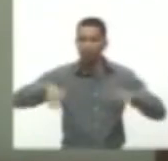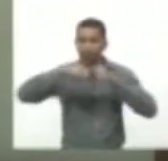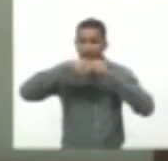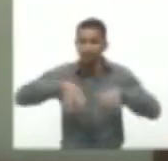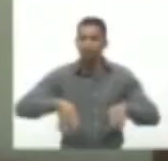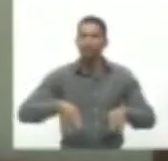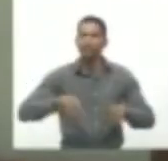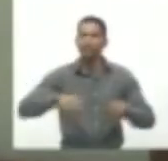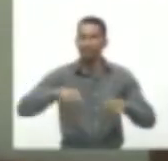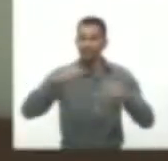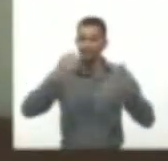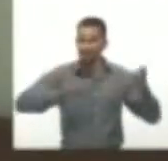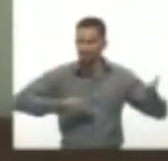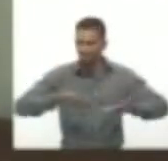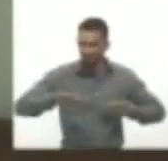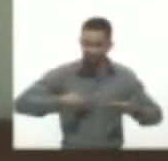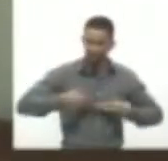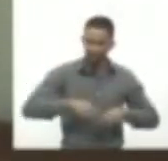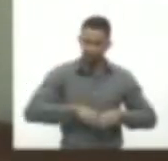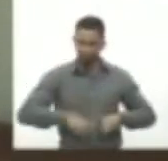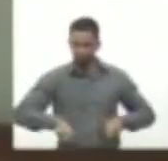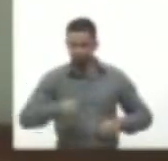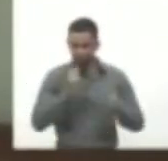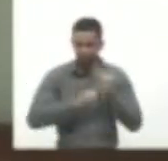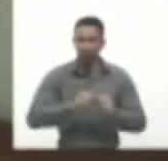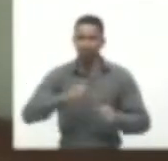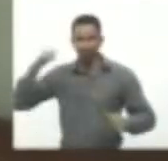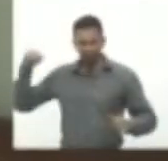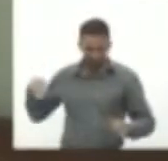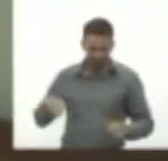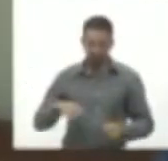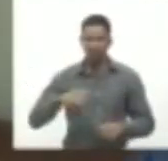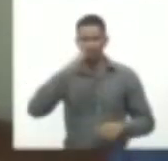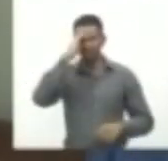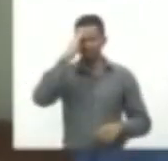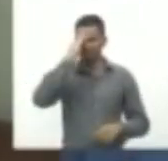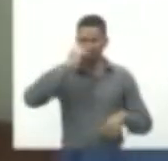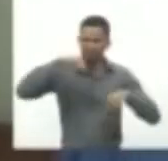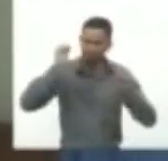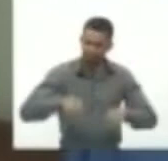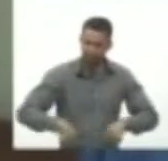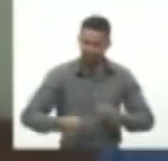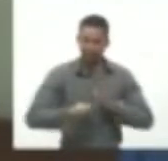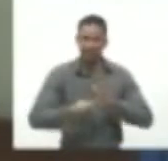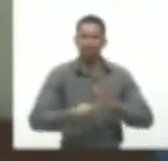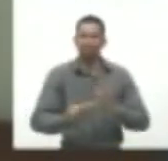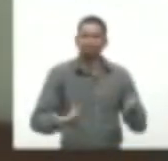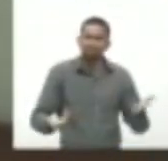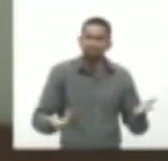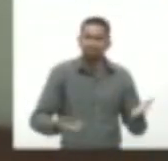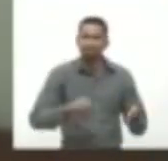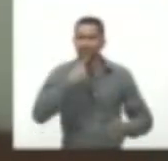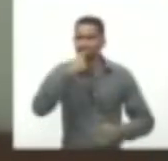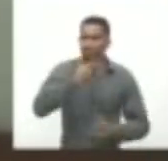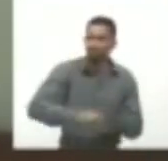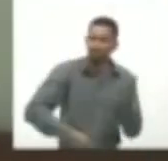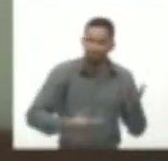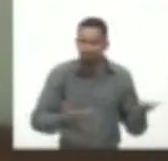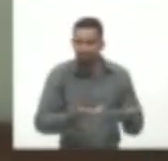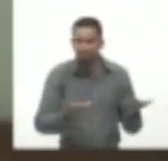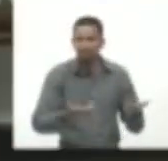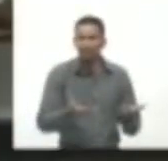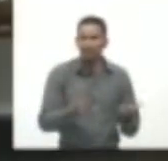tiendas, a los bordillos, y la policía podrá privarlos de